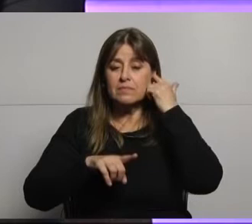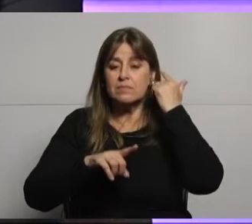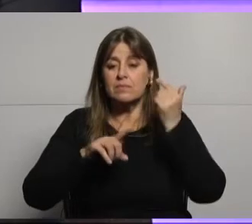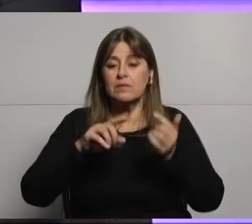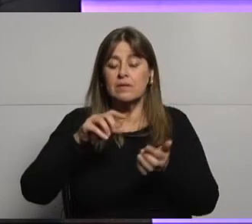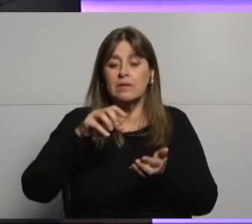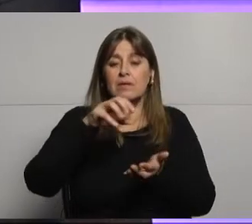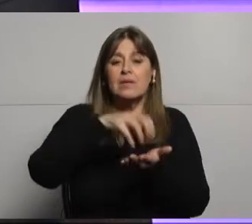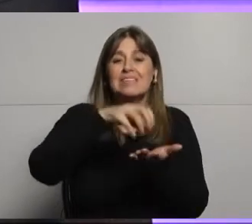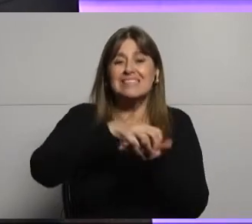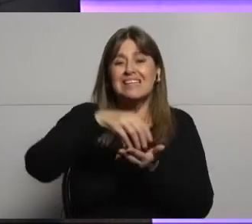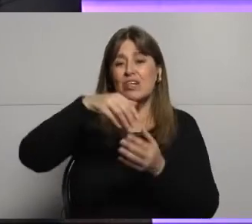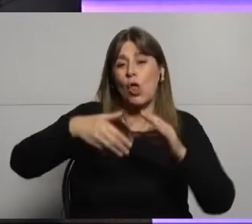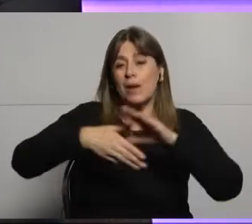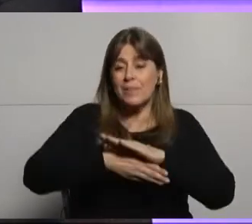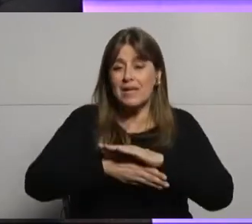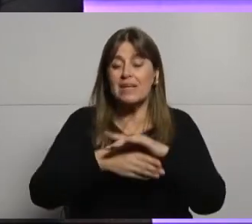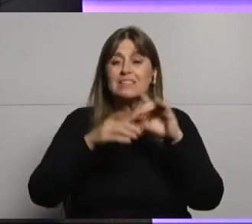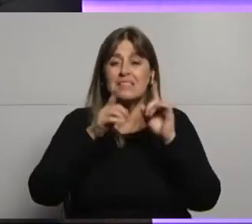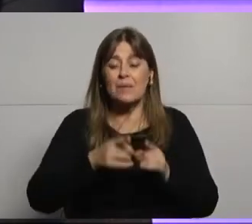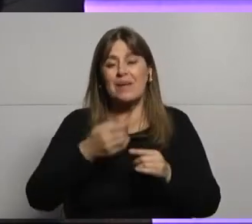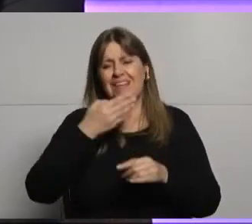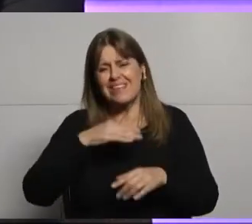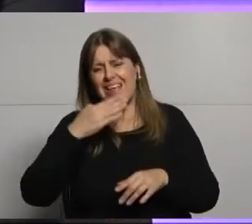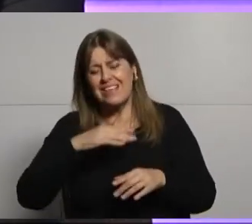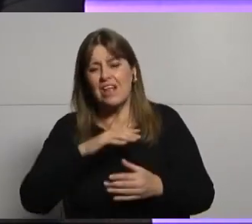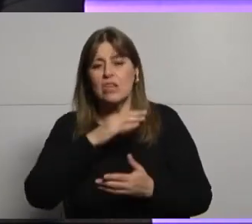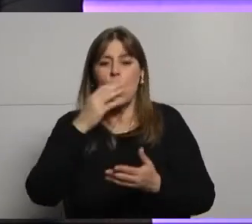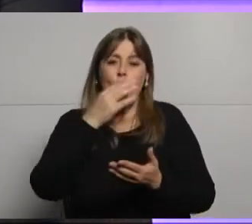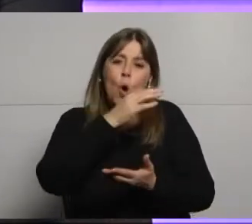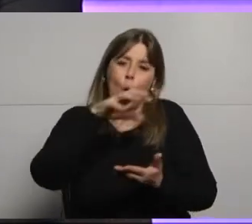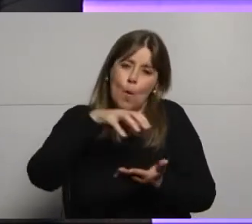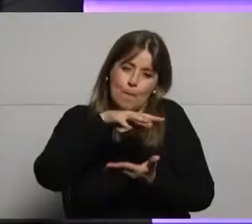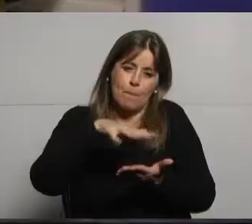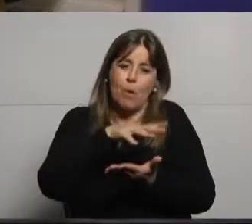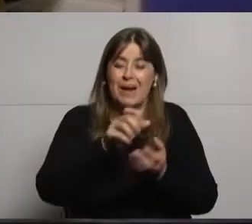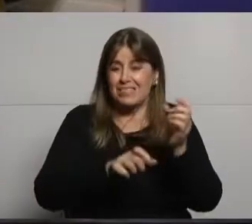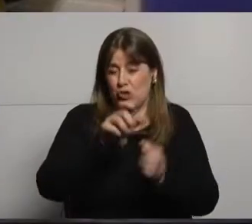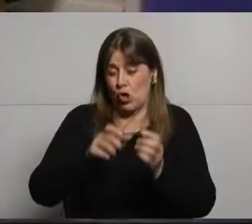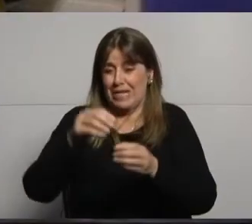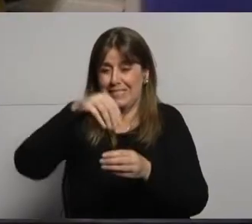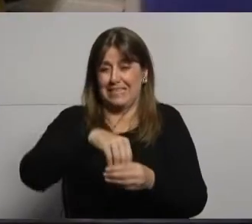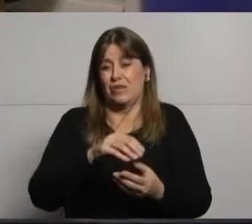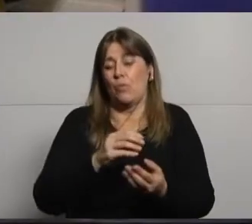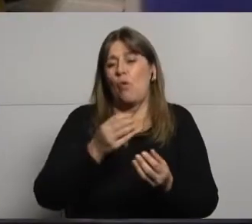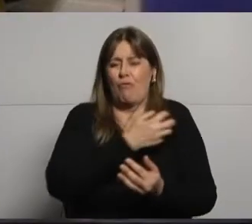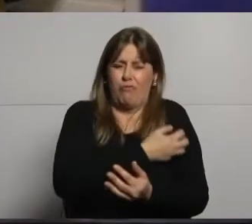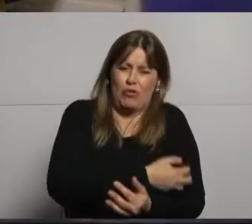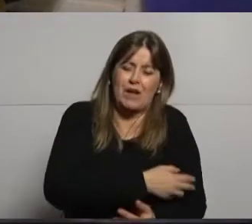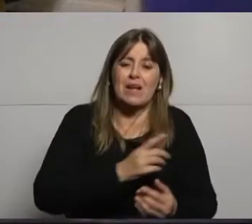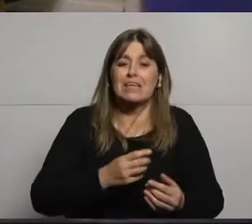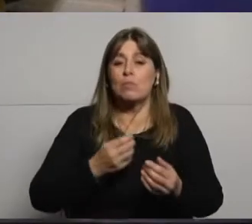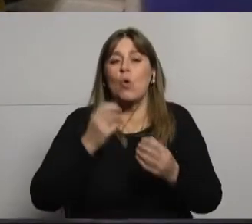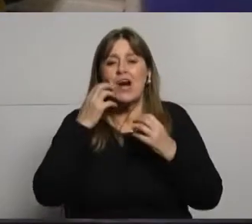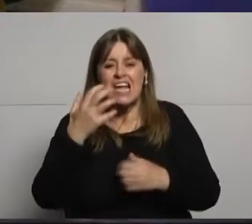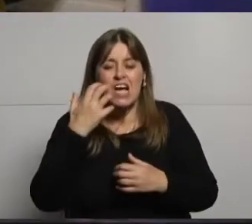centros del MIDES, ¿verdad? Entendiendo que, bueno, que son poblaciones de por sí más vulnerables, donde es más riesgoso que aparezcan